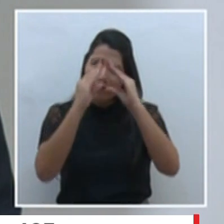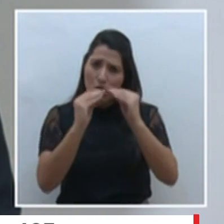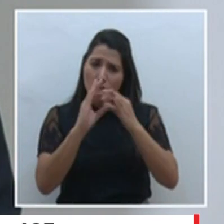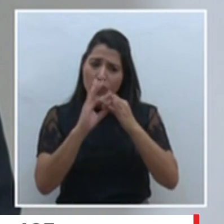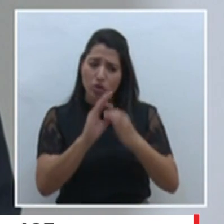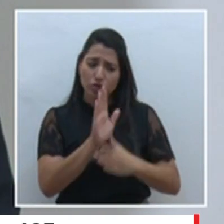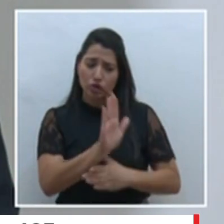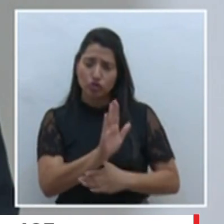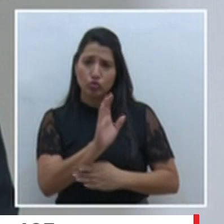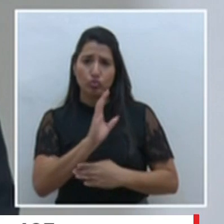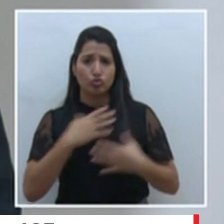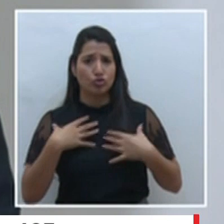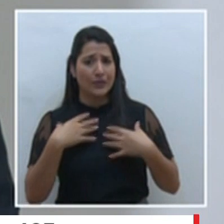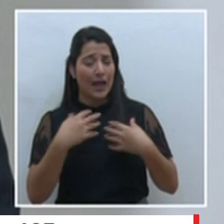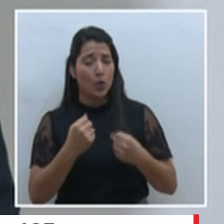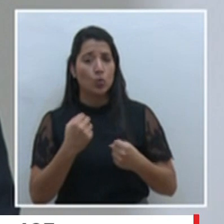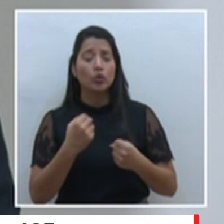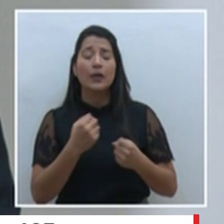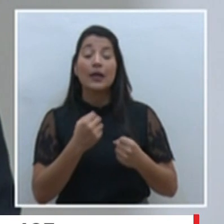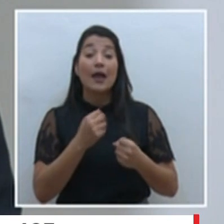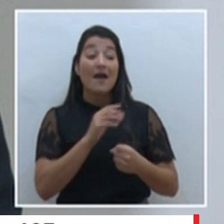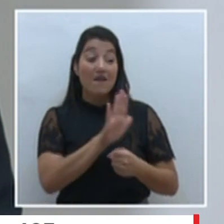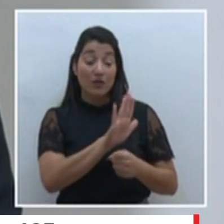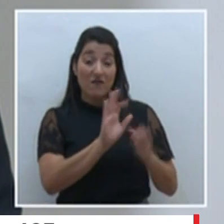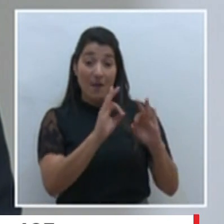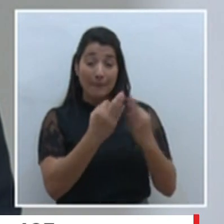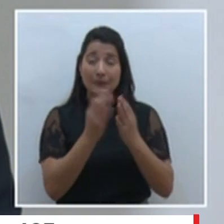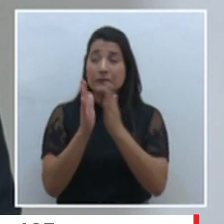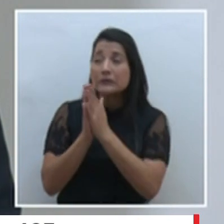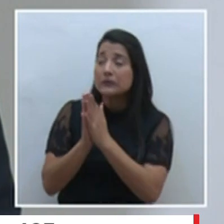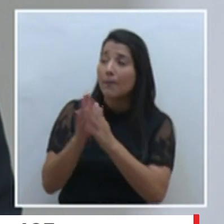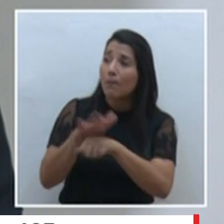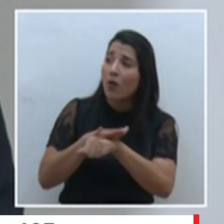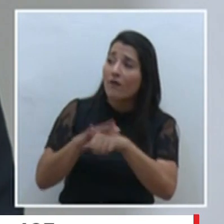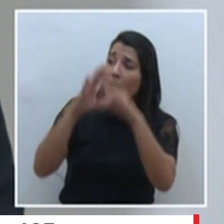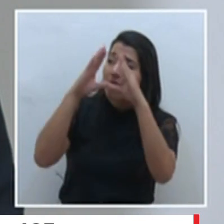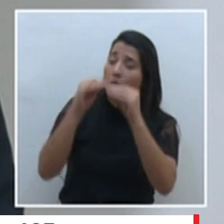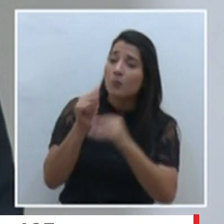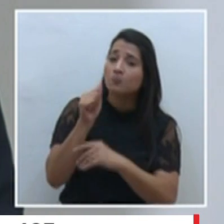del paciente y nosotros somos 100% respetuosos de esta necesidad.